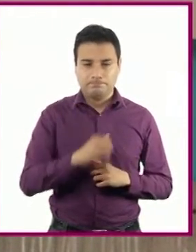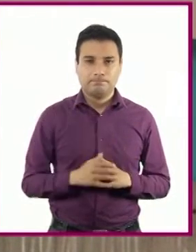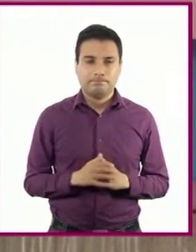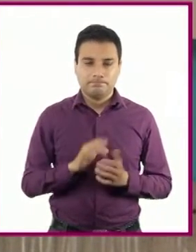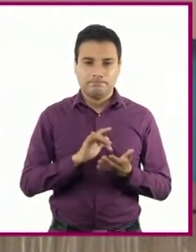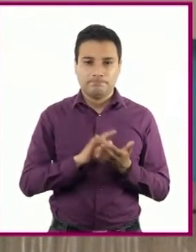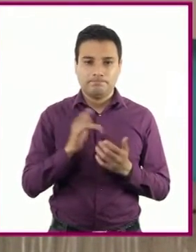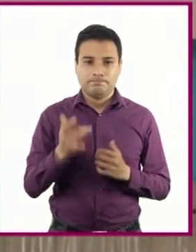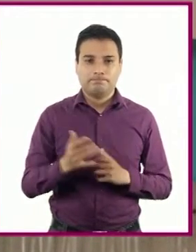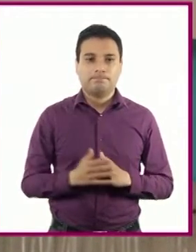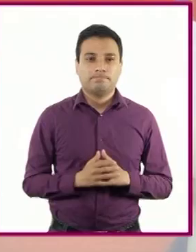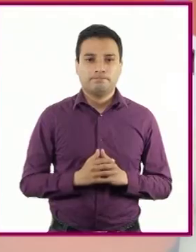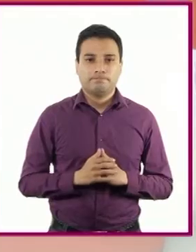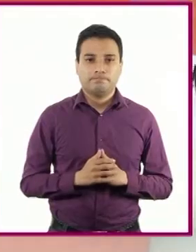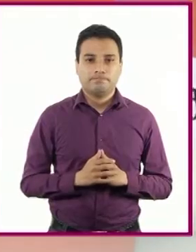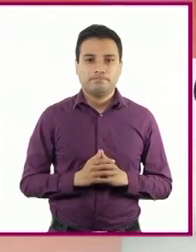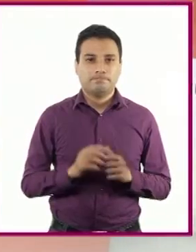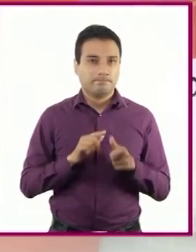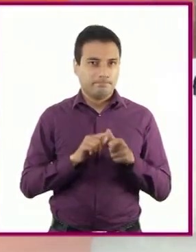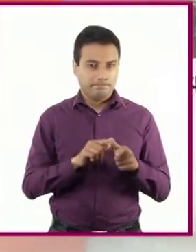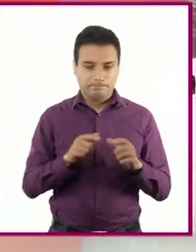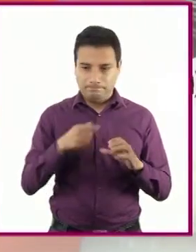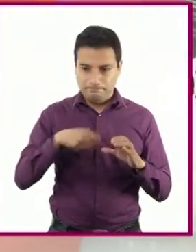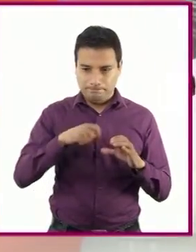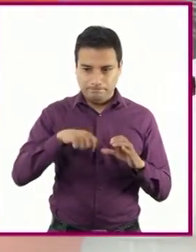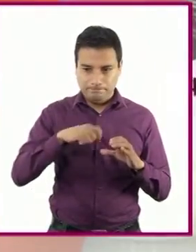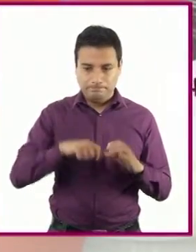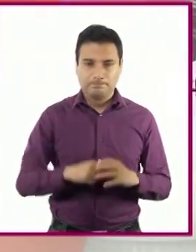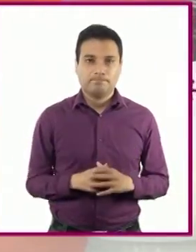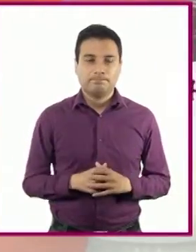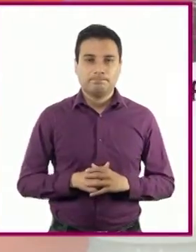Gracias. Sigo mezclando.